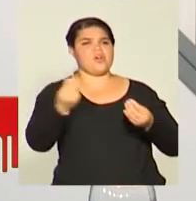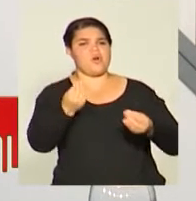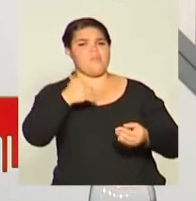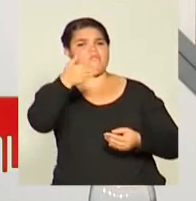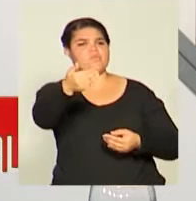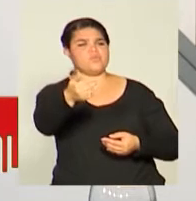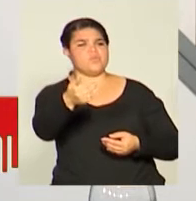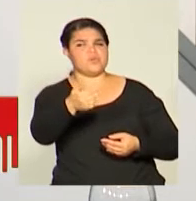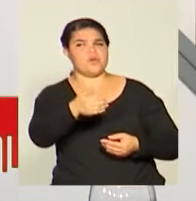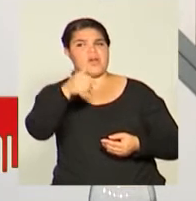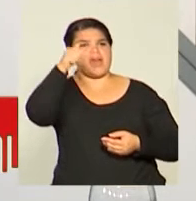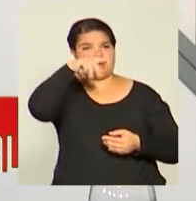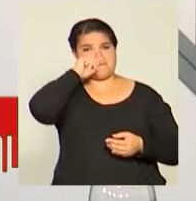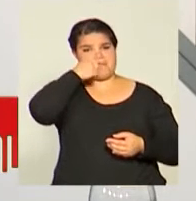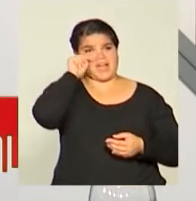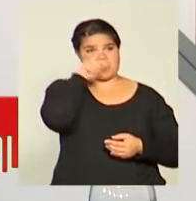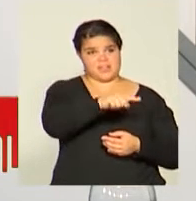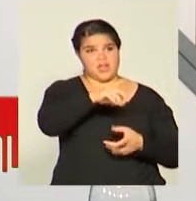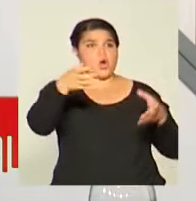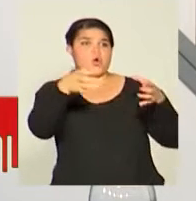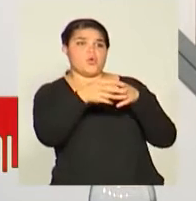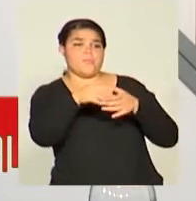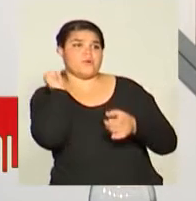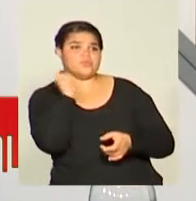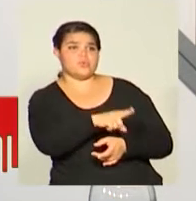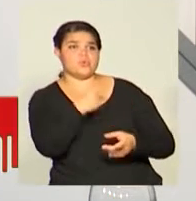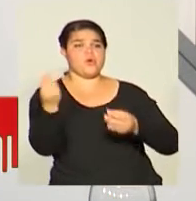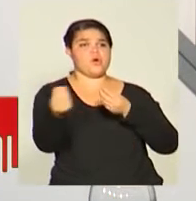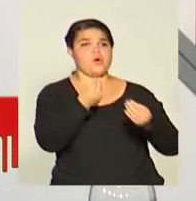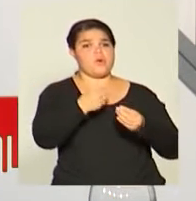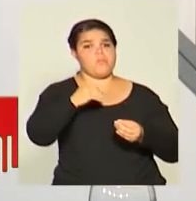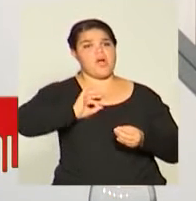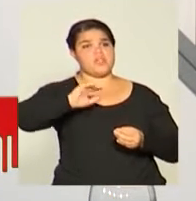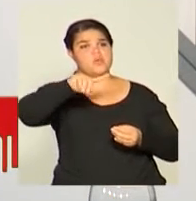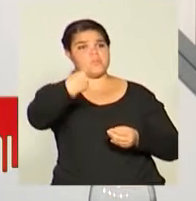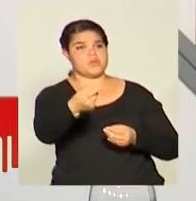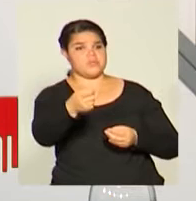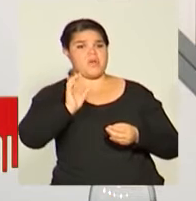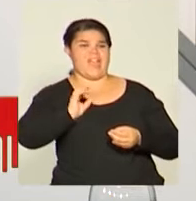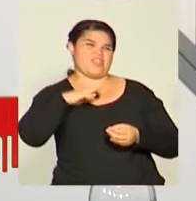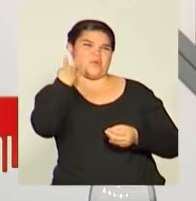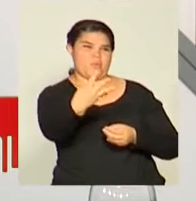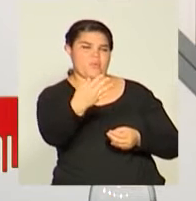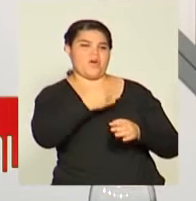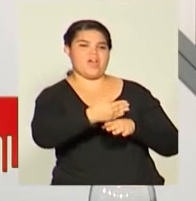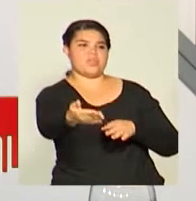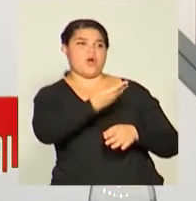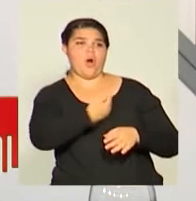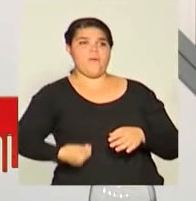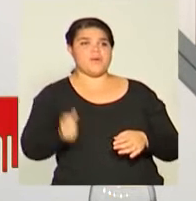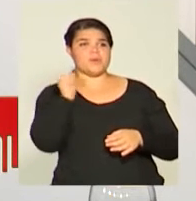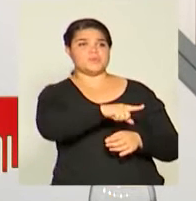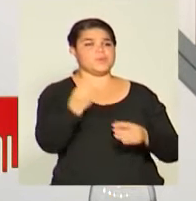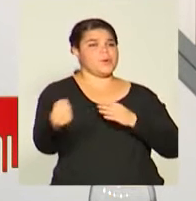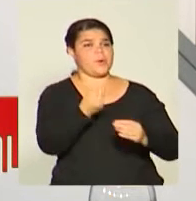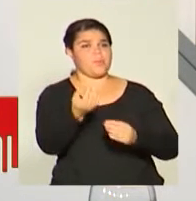podemos decir tanto de él o del partido proyectándonos hacia el año entrante y a estos 4 años de gobierno? ¿Qué podés decir al